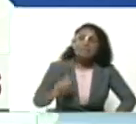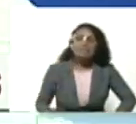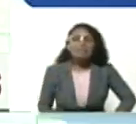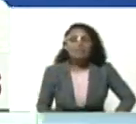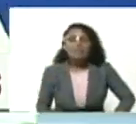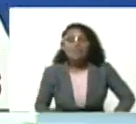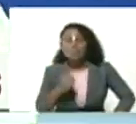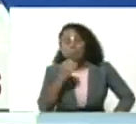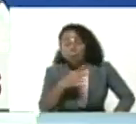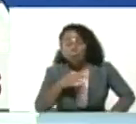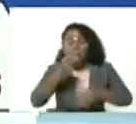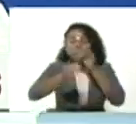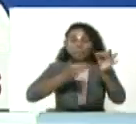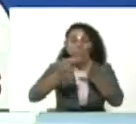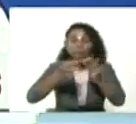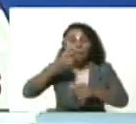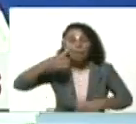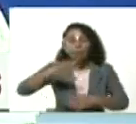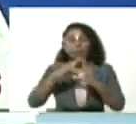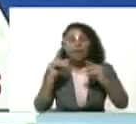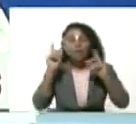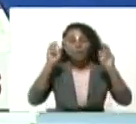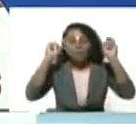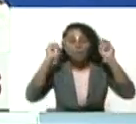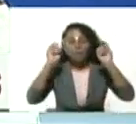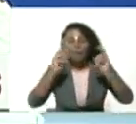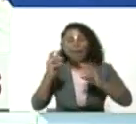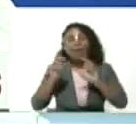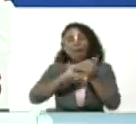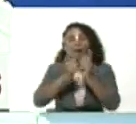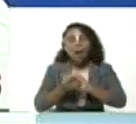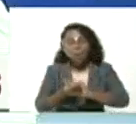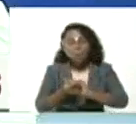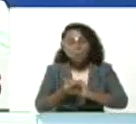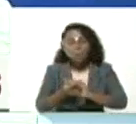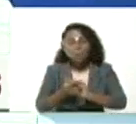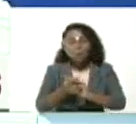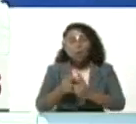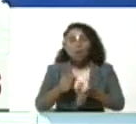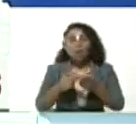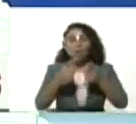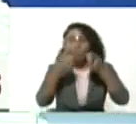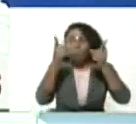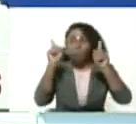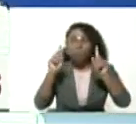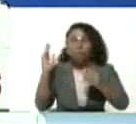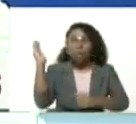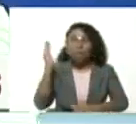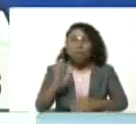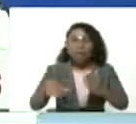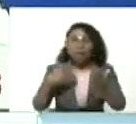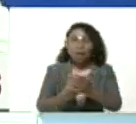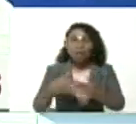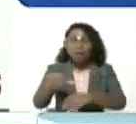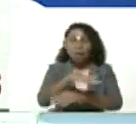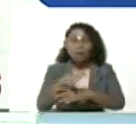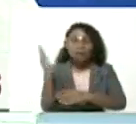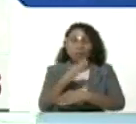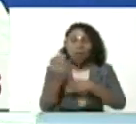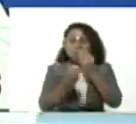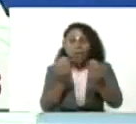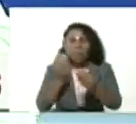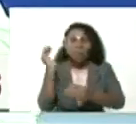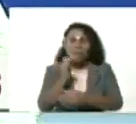Bueno, vamos a explicarle a nuestro pueblo todos estos fenómenos del cambio climático y lo que viene, hasta dónde viene, cómo viene, por